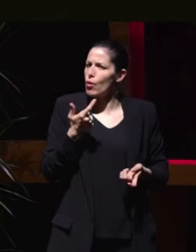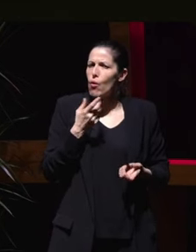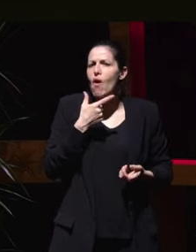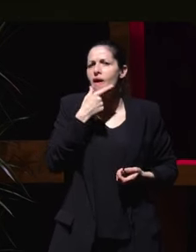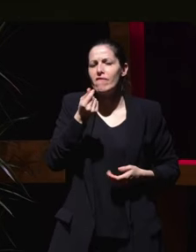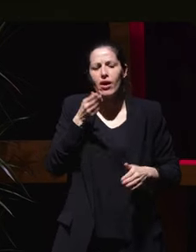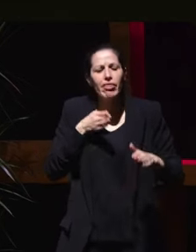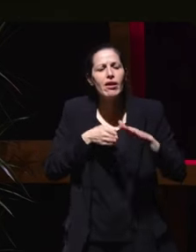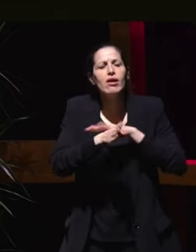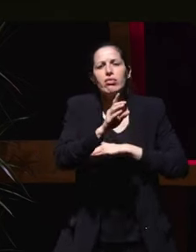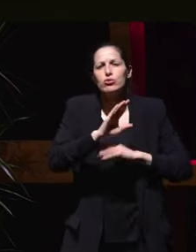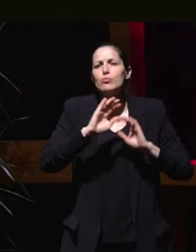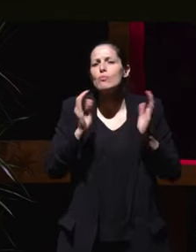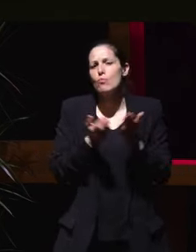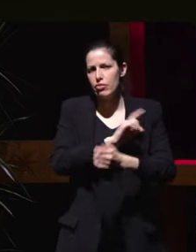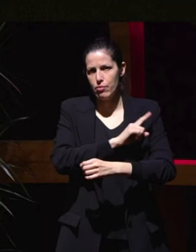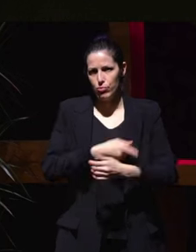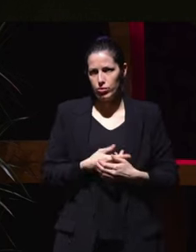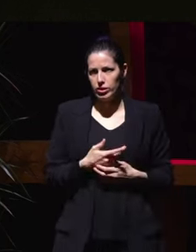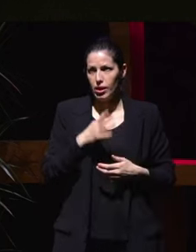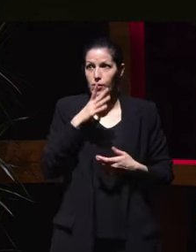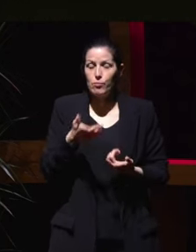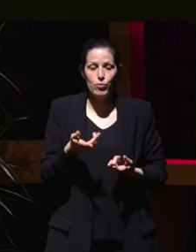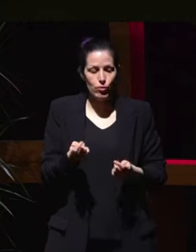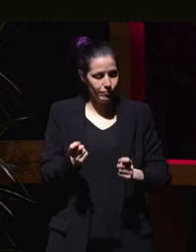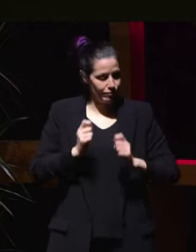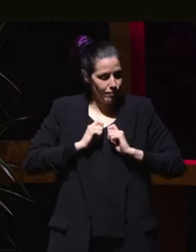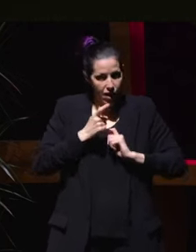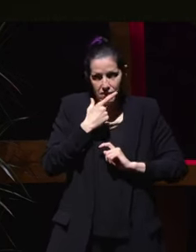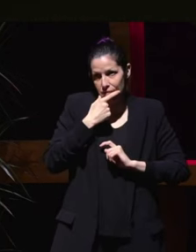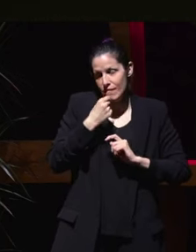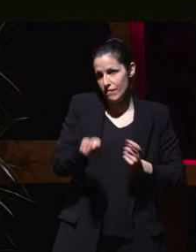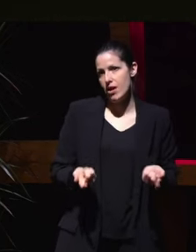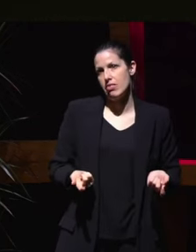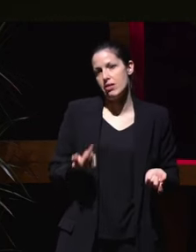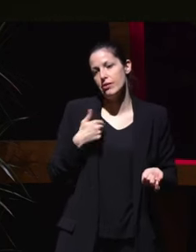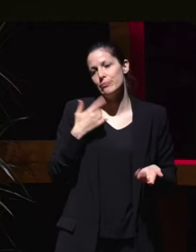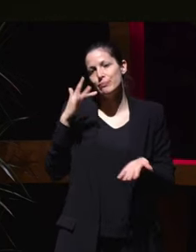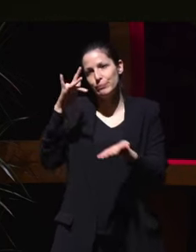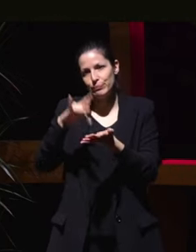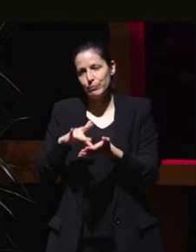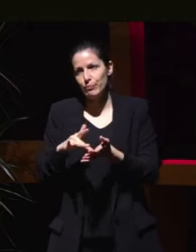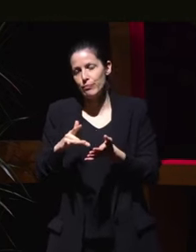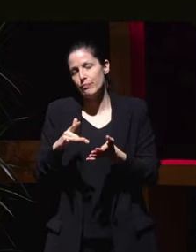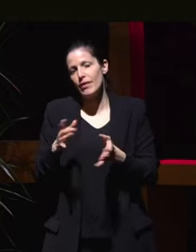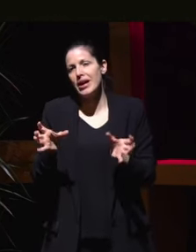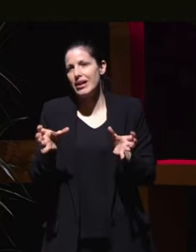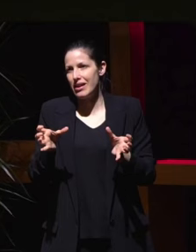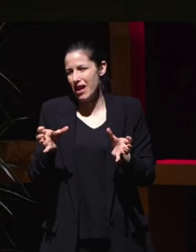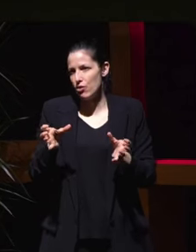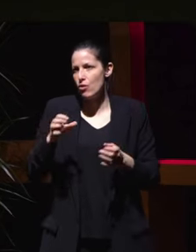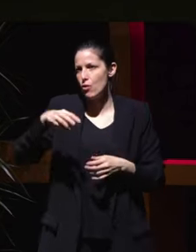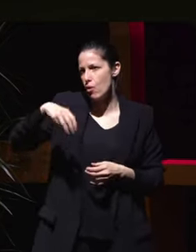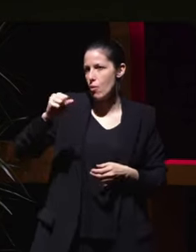porque tuve facilidades no sentido de cando cheguei a Radiomarca, Vigo, aínda que pasase ese medo